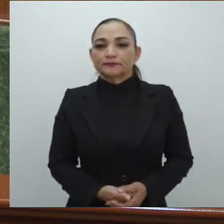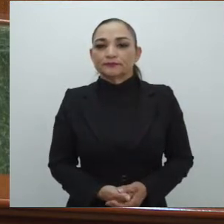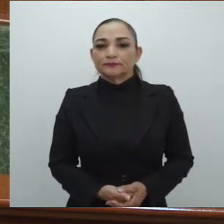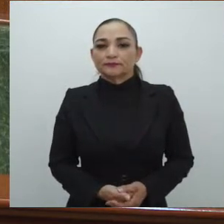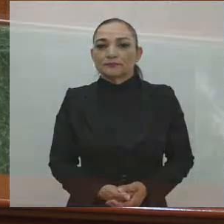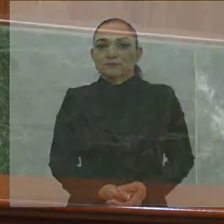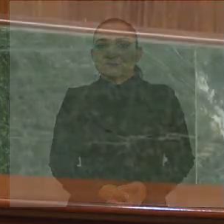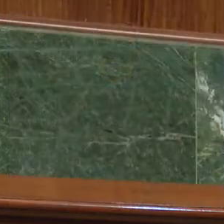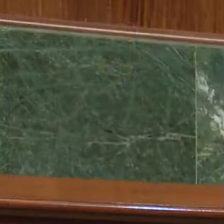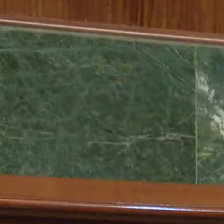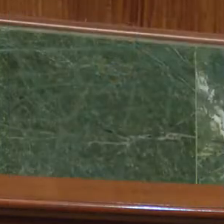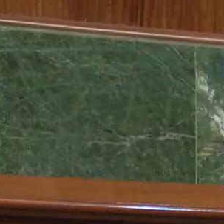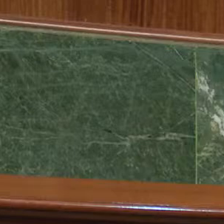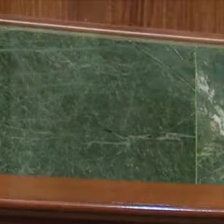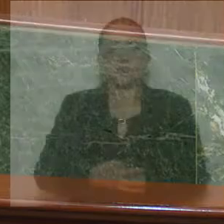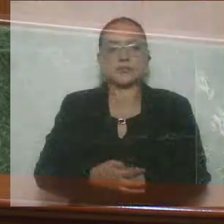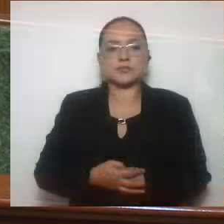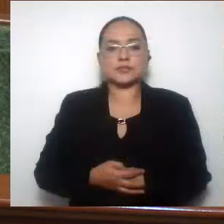diputada.